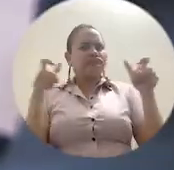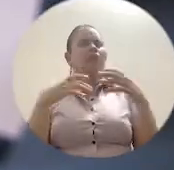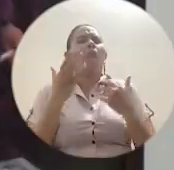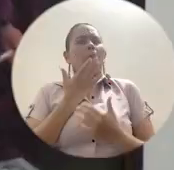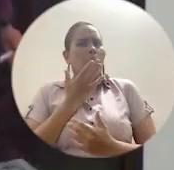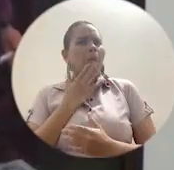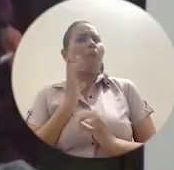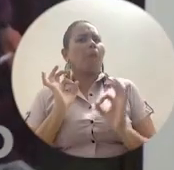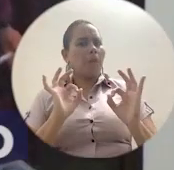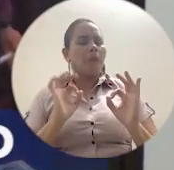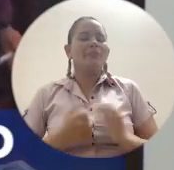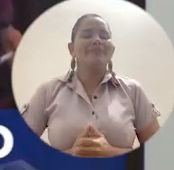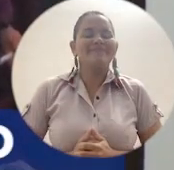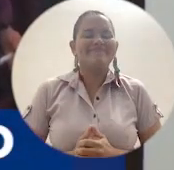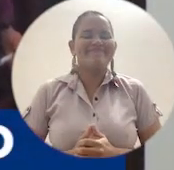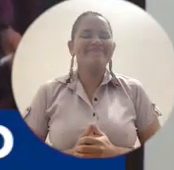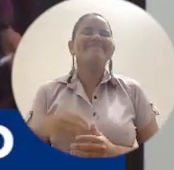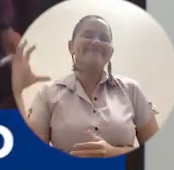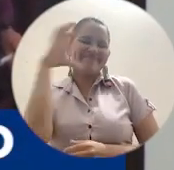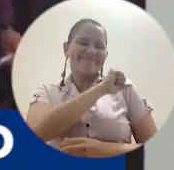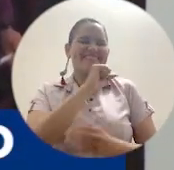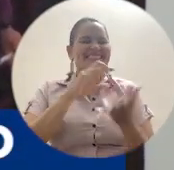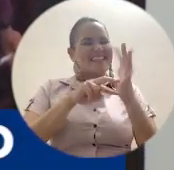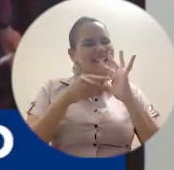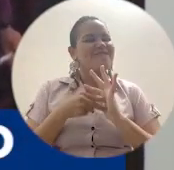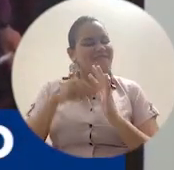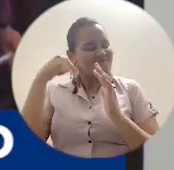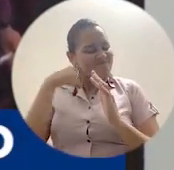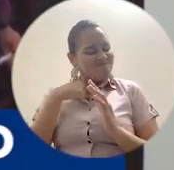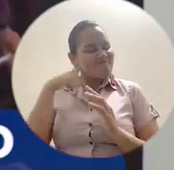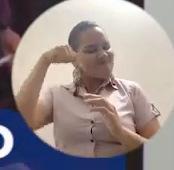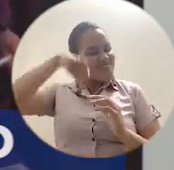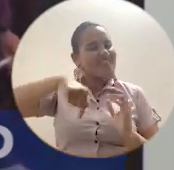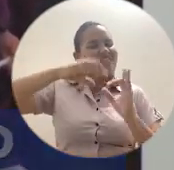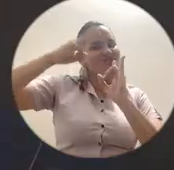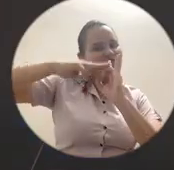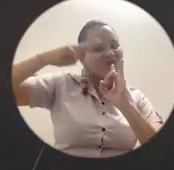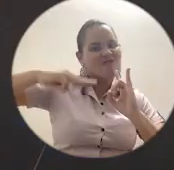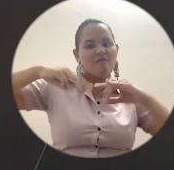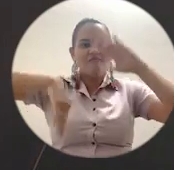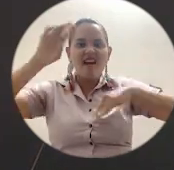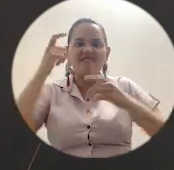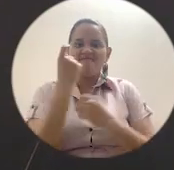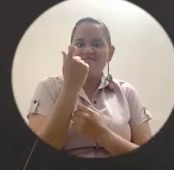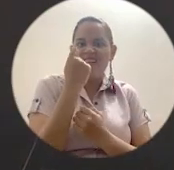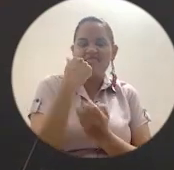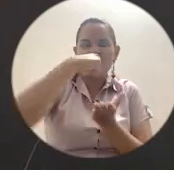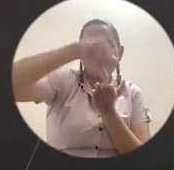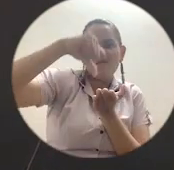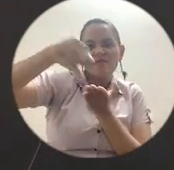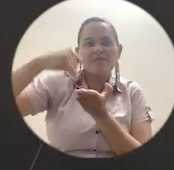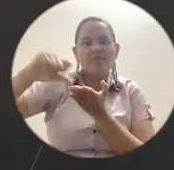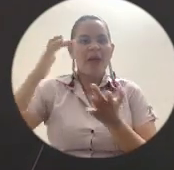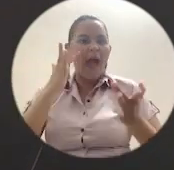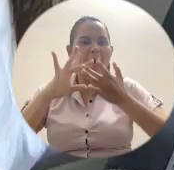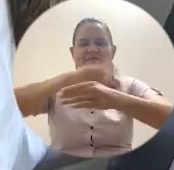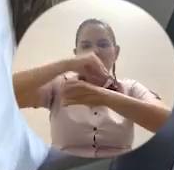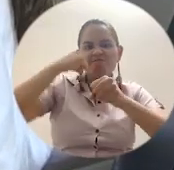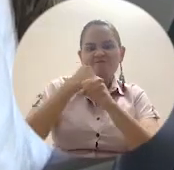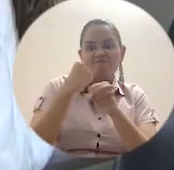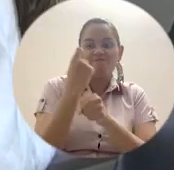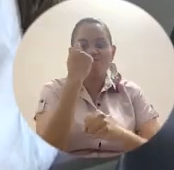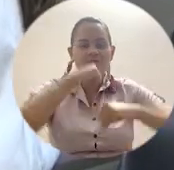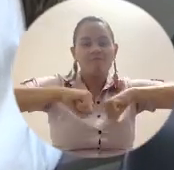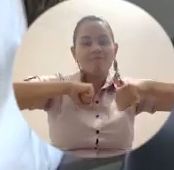departamento. Ratifica la confianza en el manejo que la institución viene haciendo de su gestión financiera y de